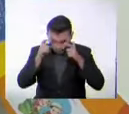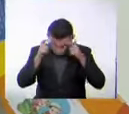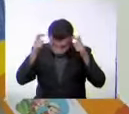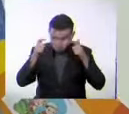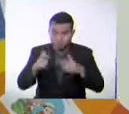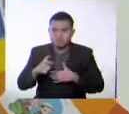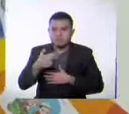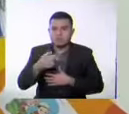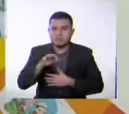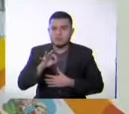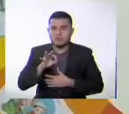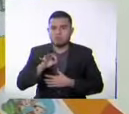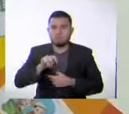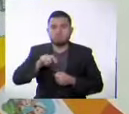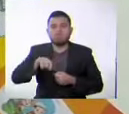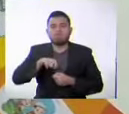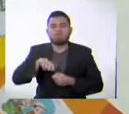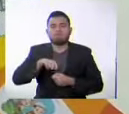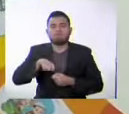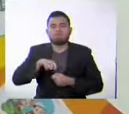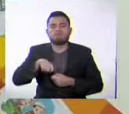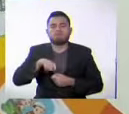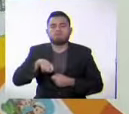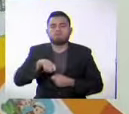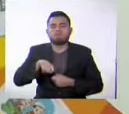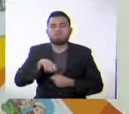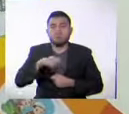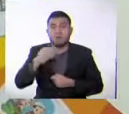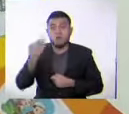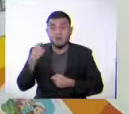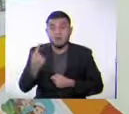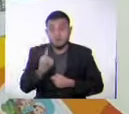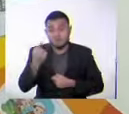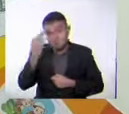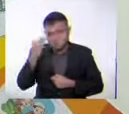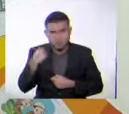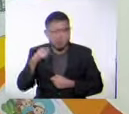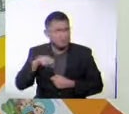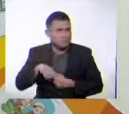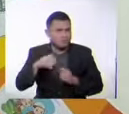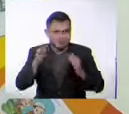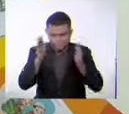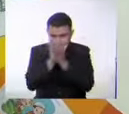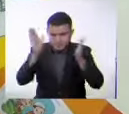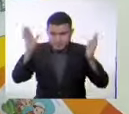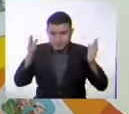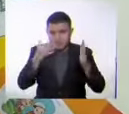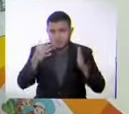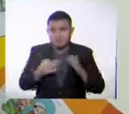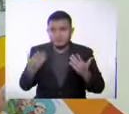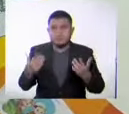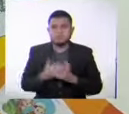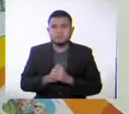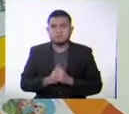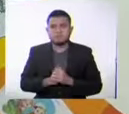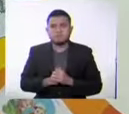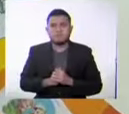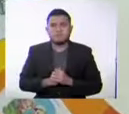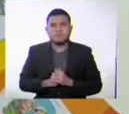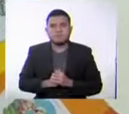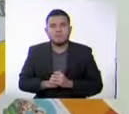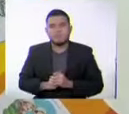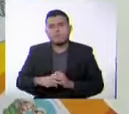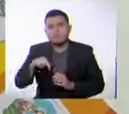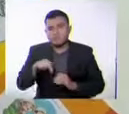poder hacer comida. Es una carrera también. Sí. Antes era solo parte... No, ahora era solamente para las mujeres.